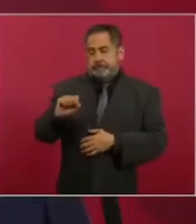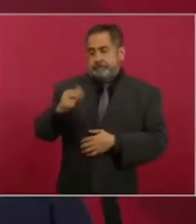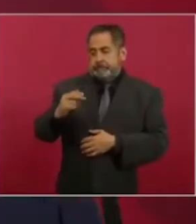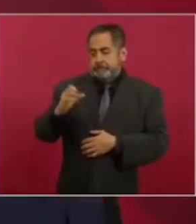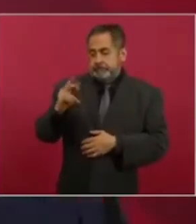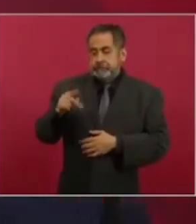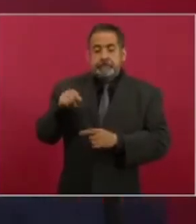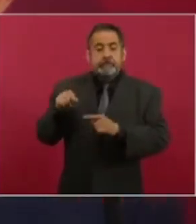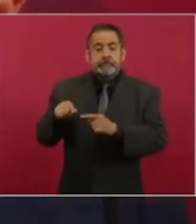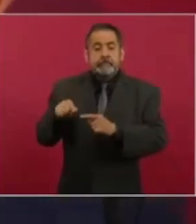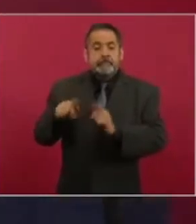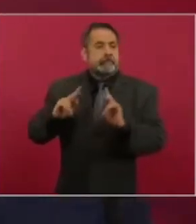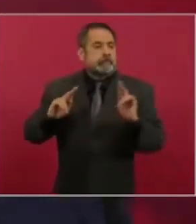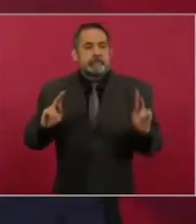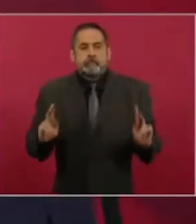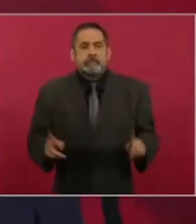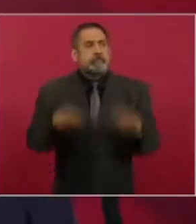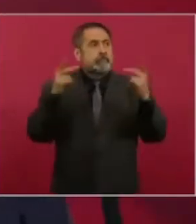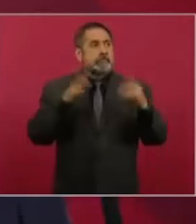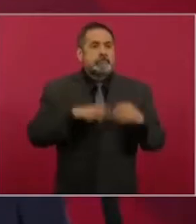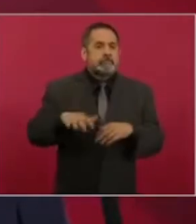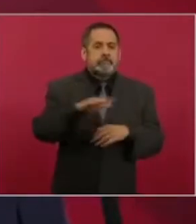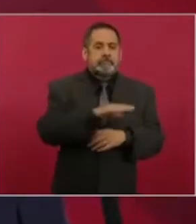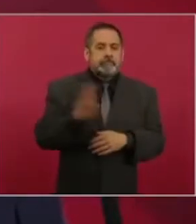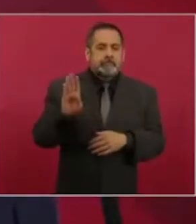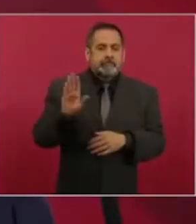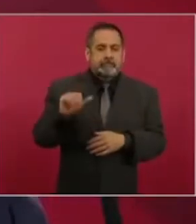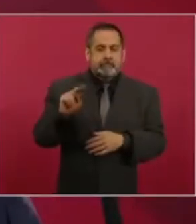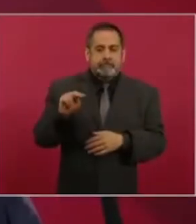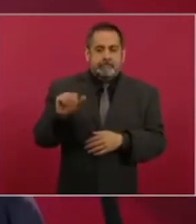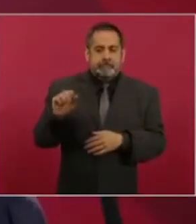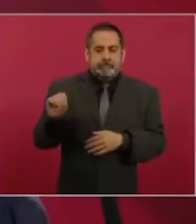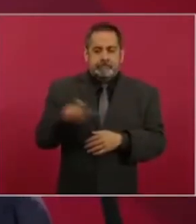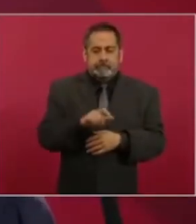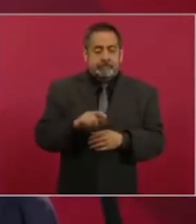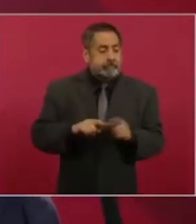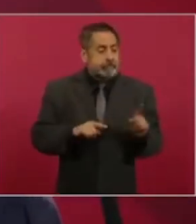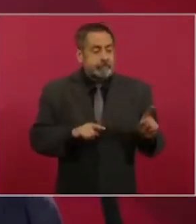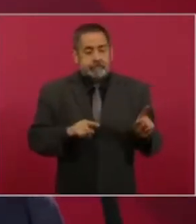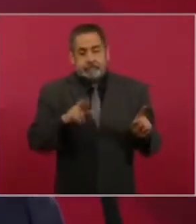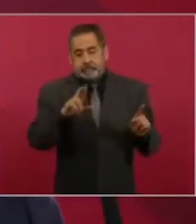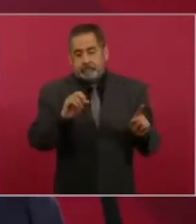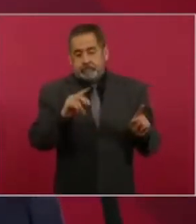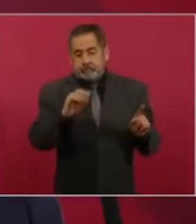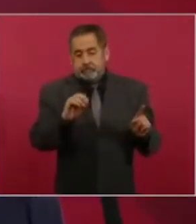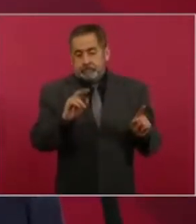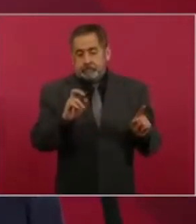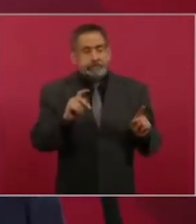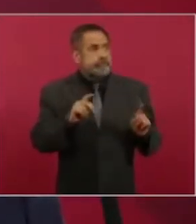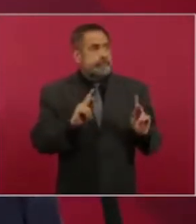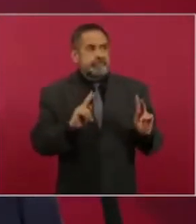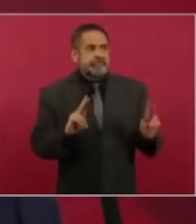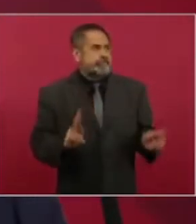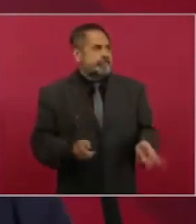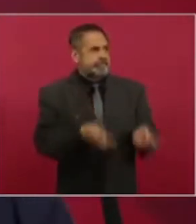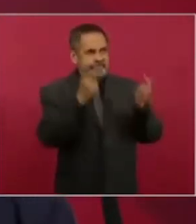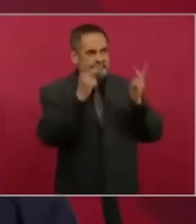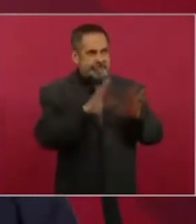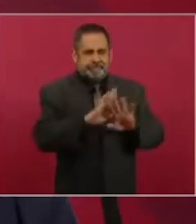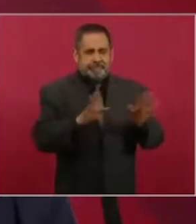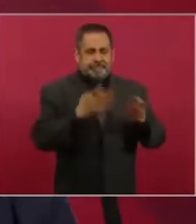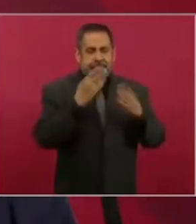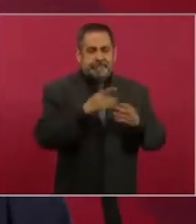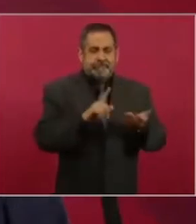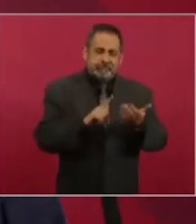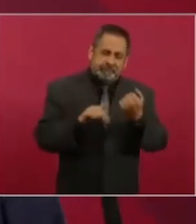es cuando se vende Banamex. Roberto Hernández y otros socios venden Banamex en